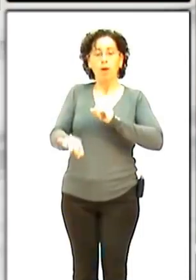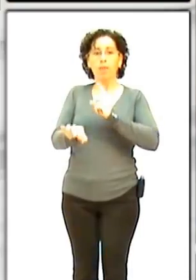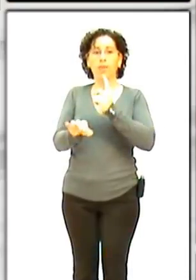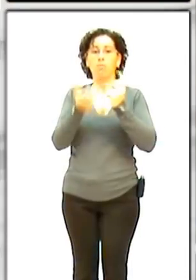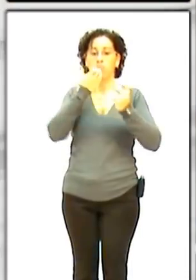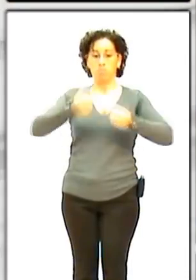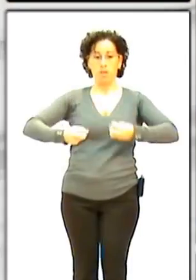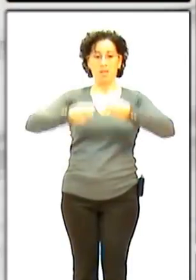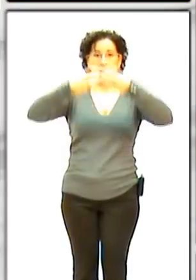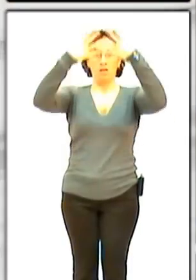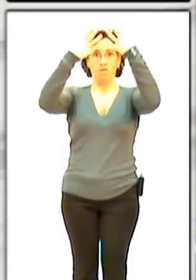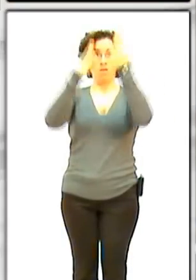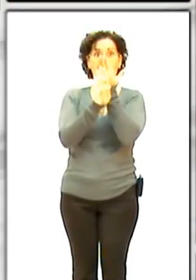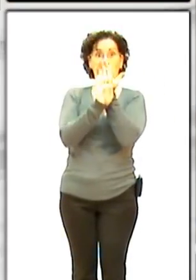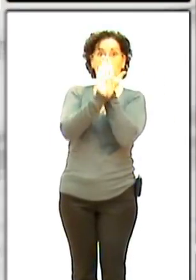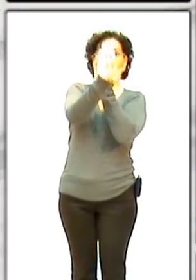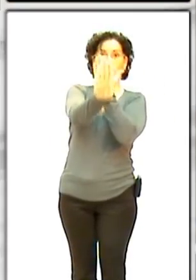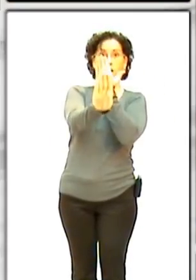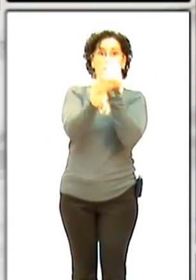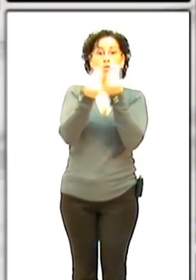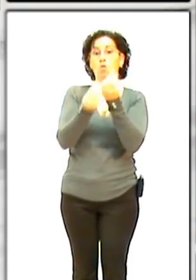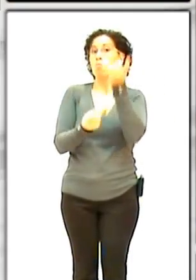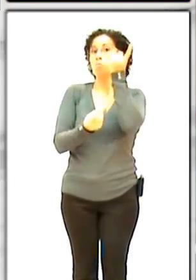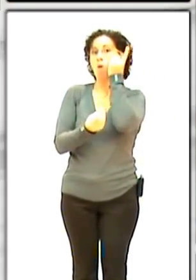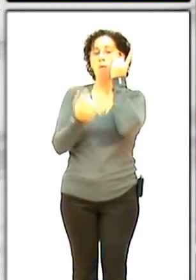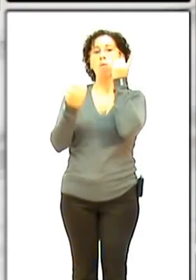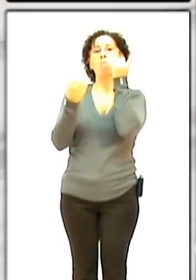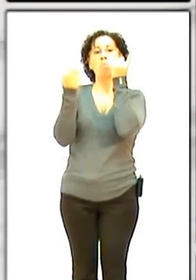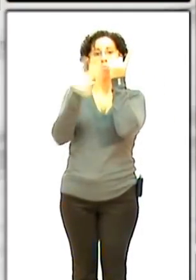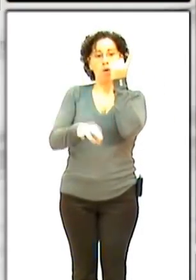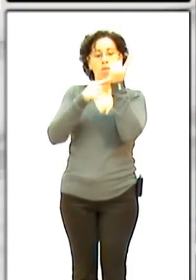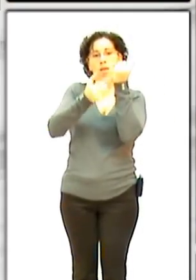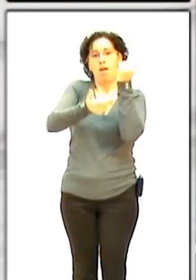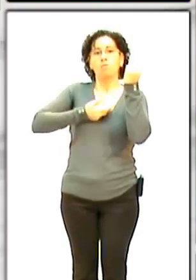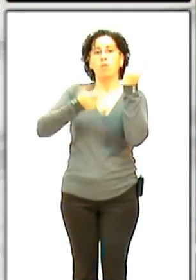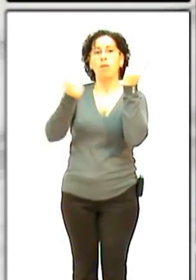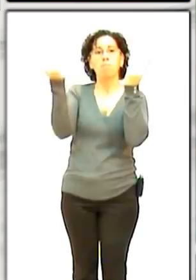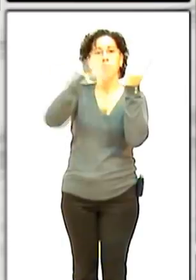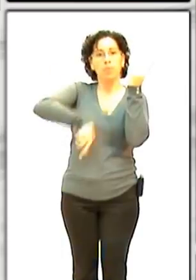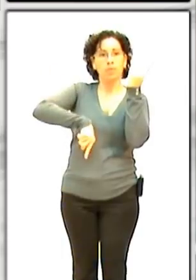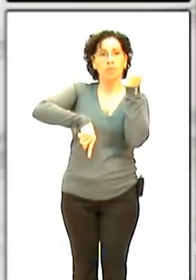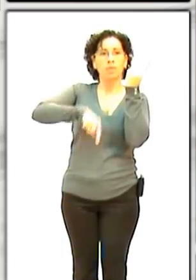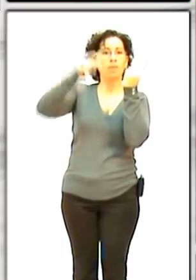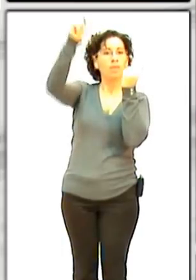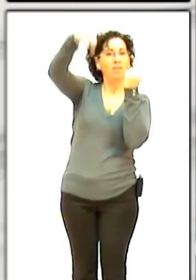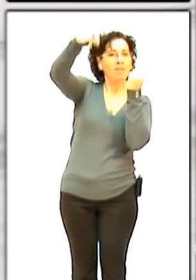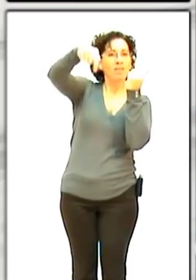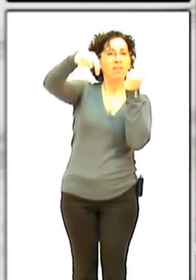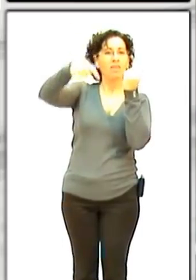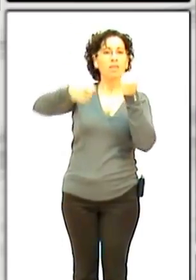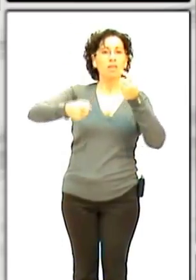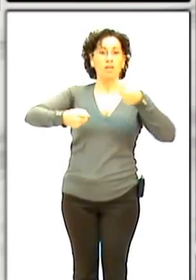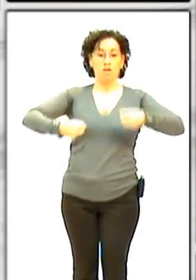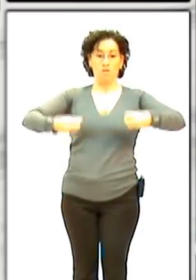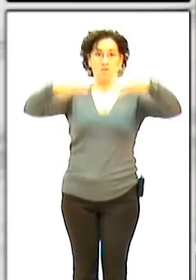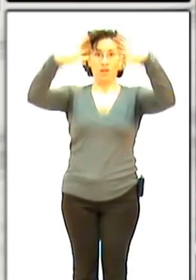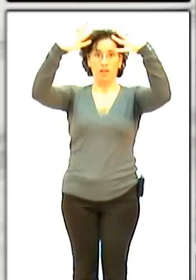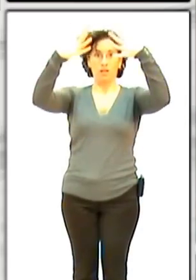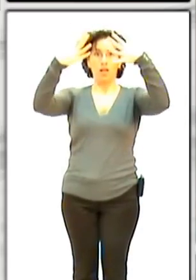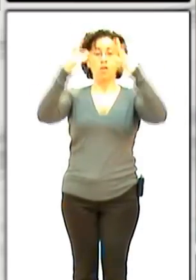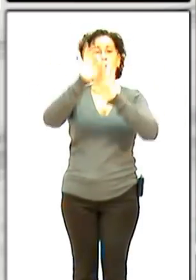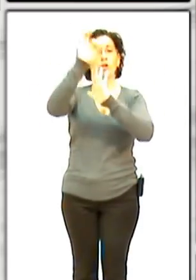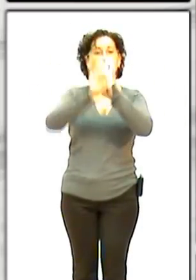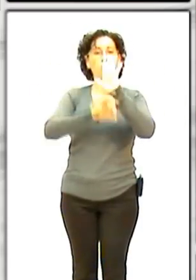los edificios con el dispositivo móvil cualquiera de estos edificios con la fachada. El software